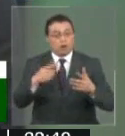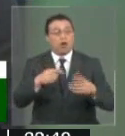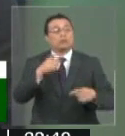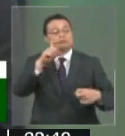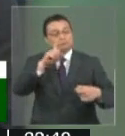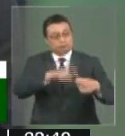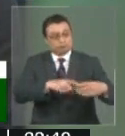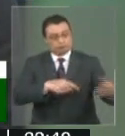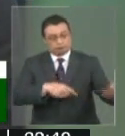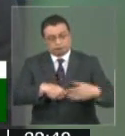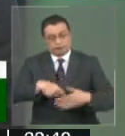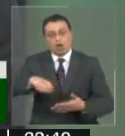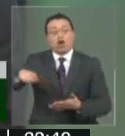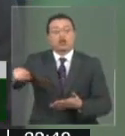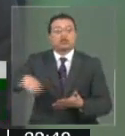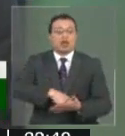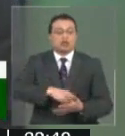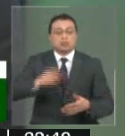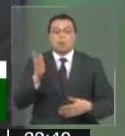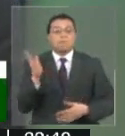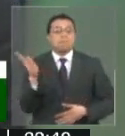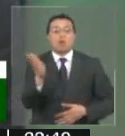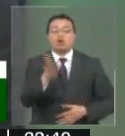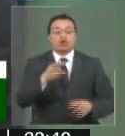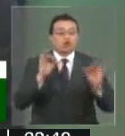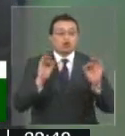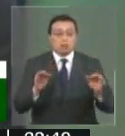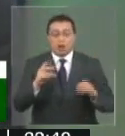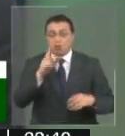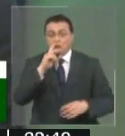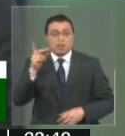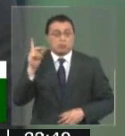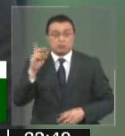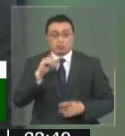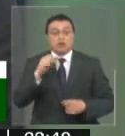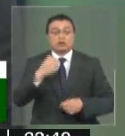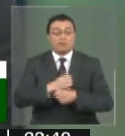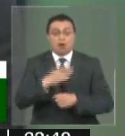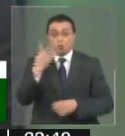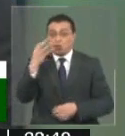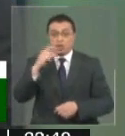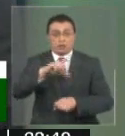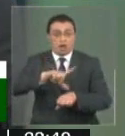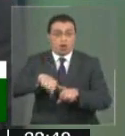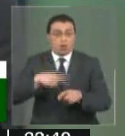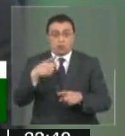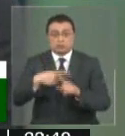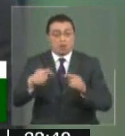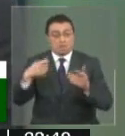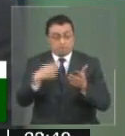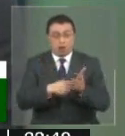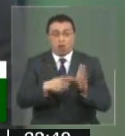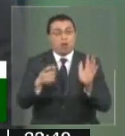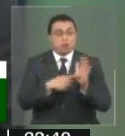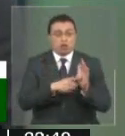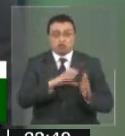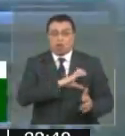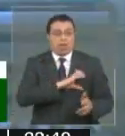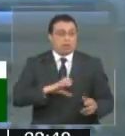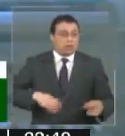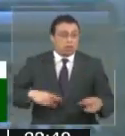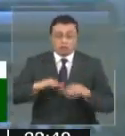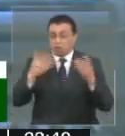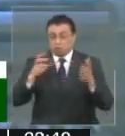recluta, lo contrata como mozo normal, sin discapacidad alguna, trabaja 40 horas por semana pagando impuestos al Estado.